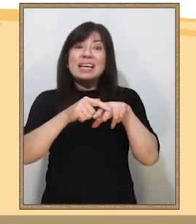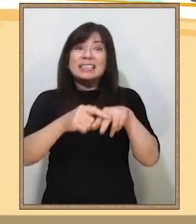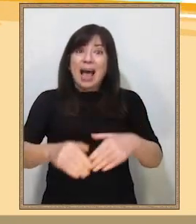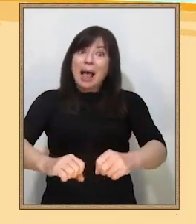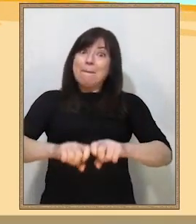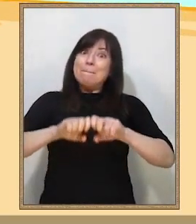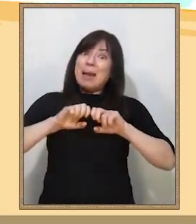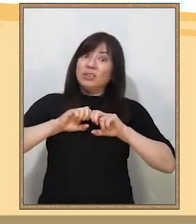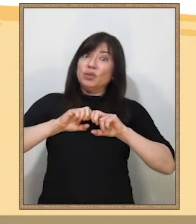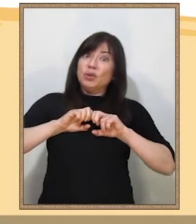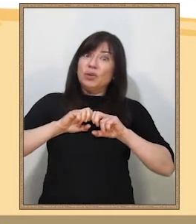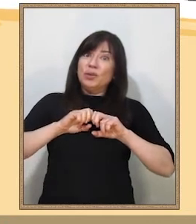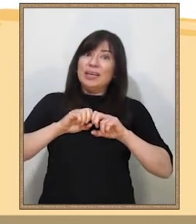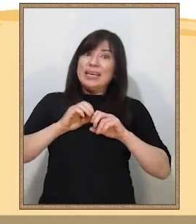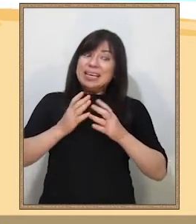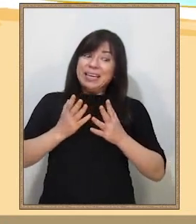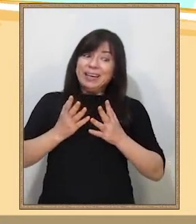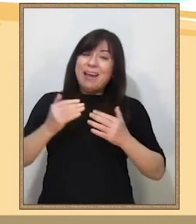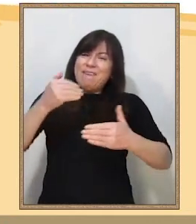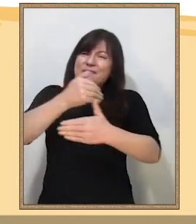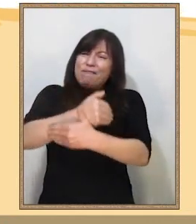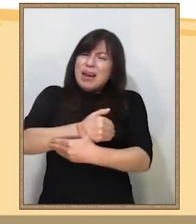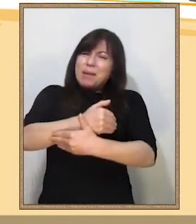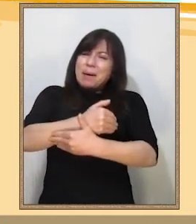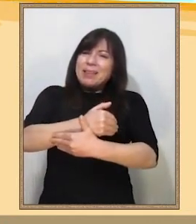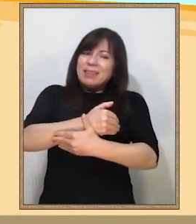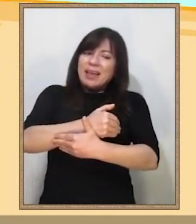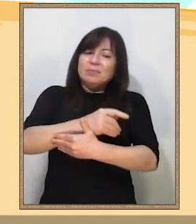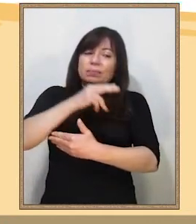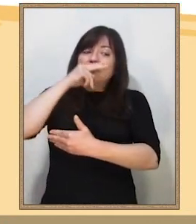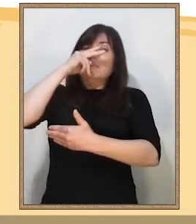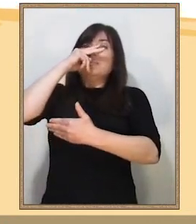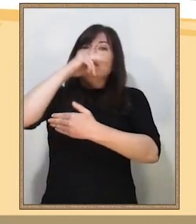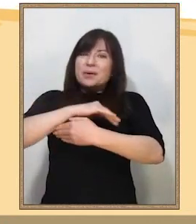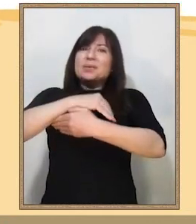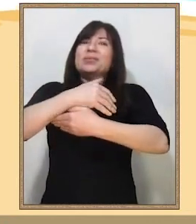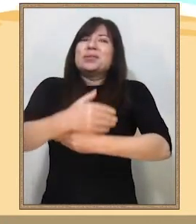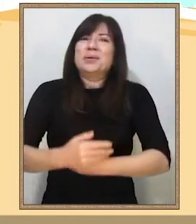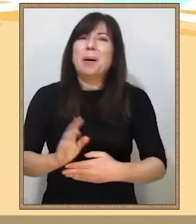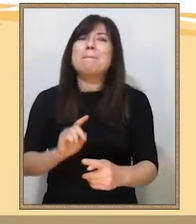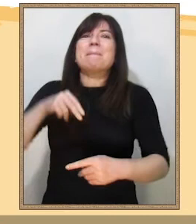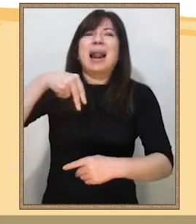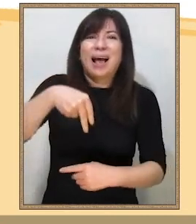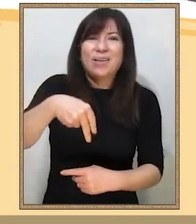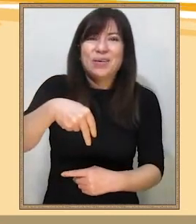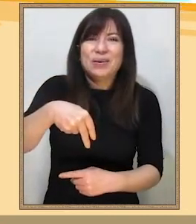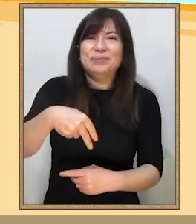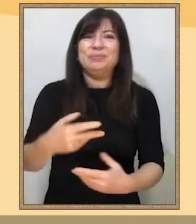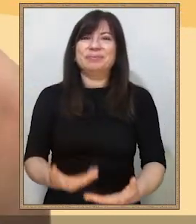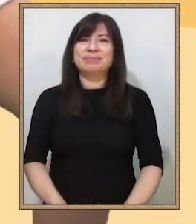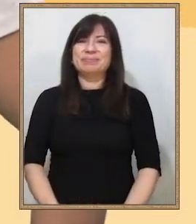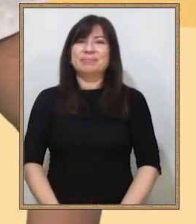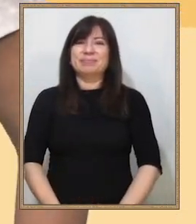pecho y voy a tomarlas firmemente, estas rodillas, inhalo y exhalo y me